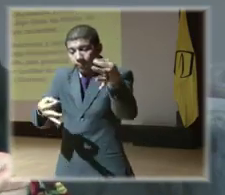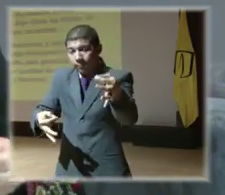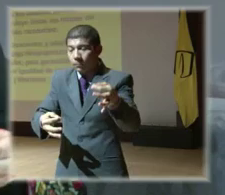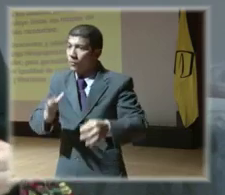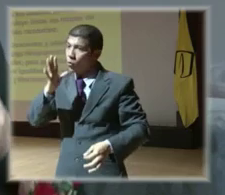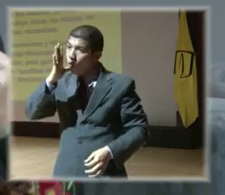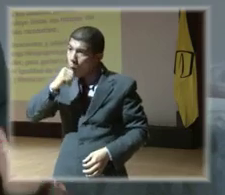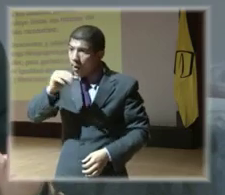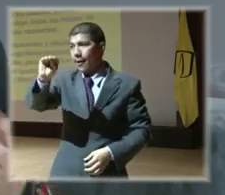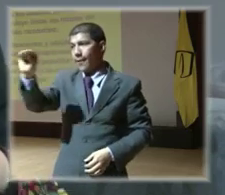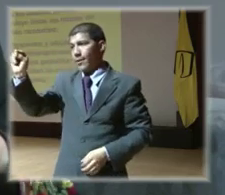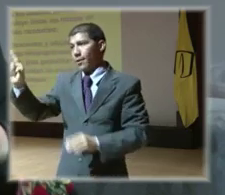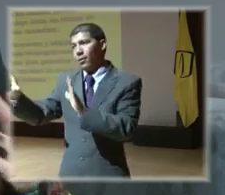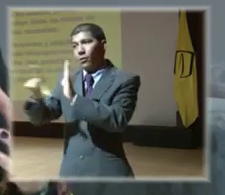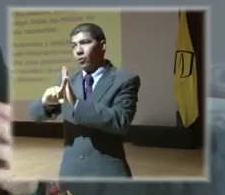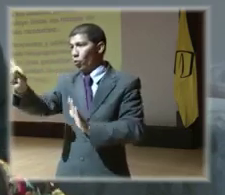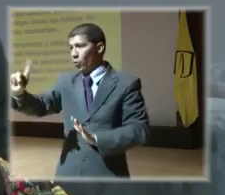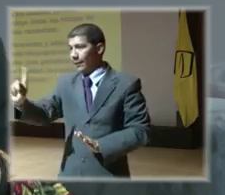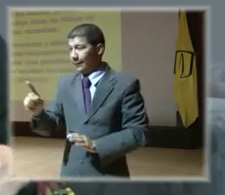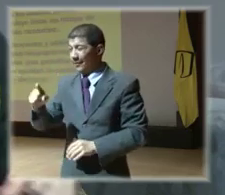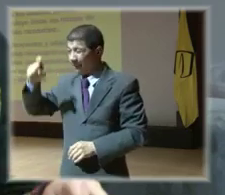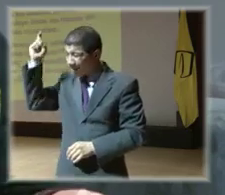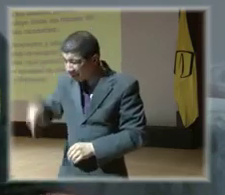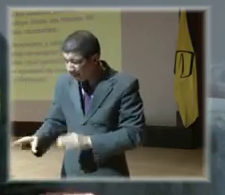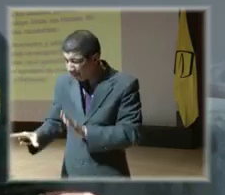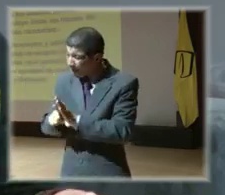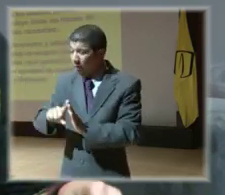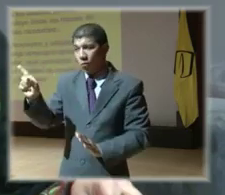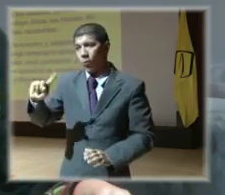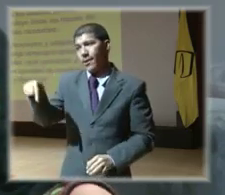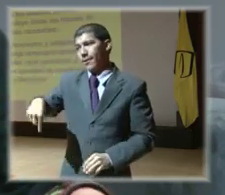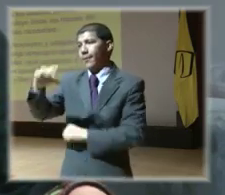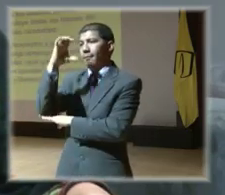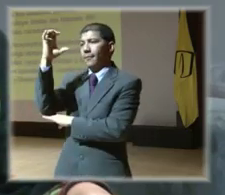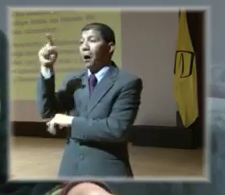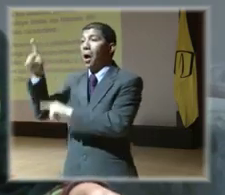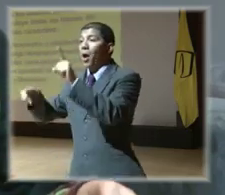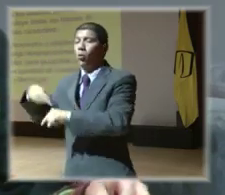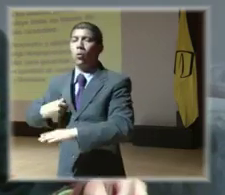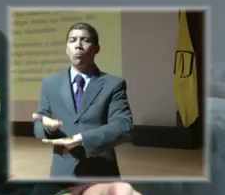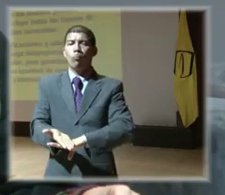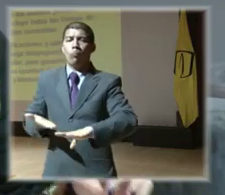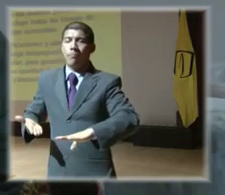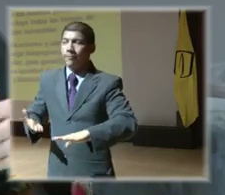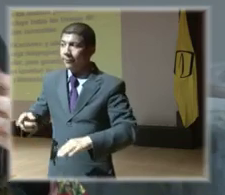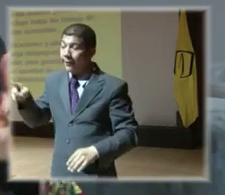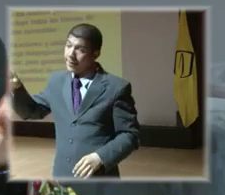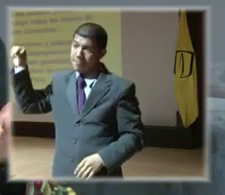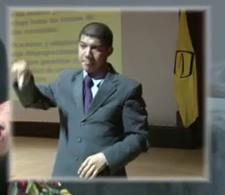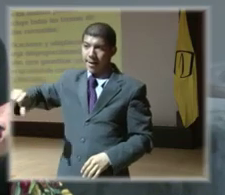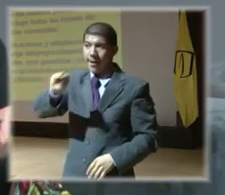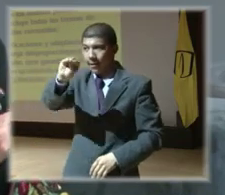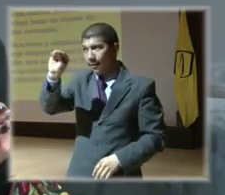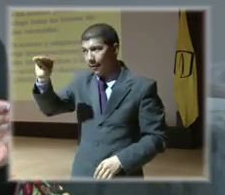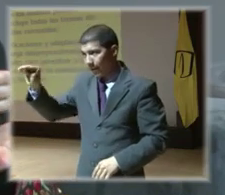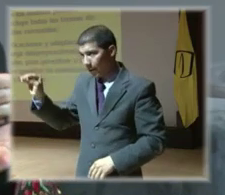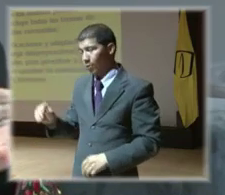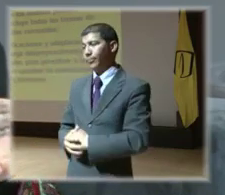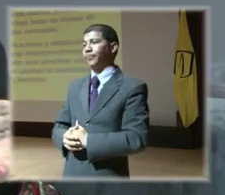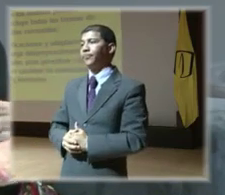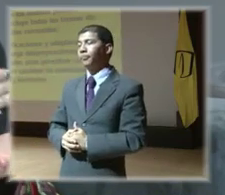hacerlas y eso es ilegal en Colombia. Lo otro es una pregunta sobre esterilización y es sobre si debe haber interdicción